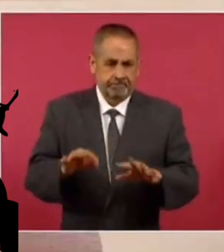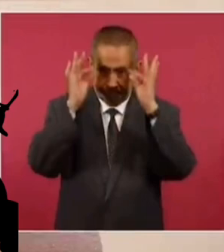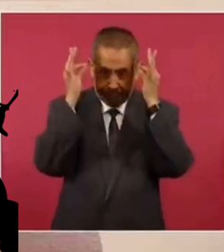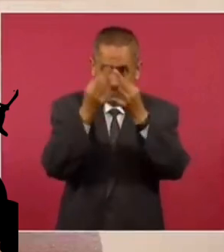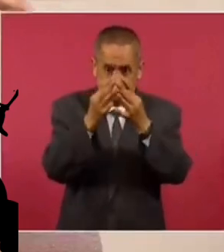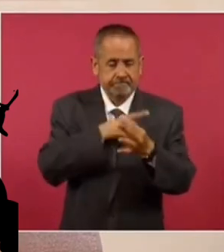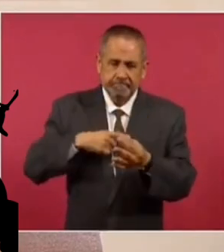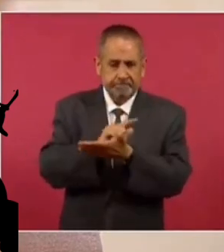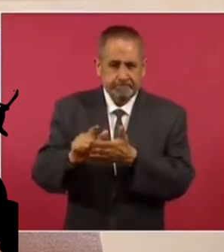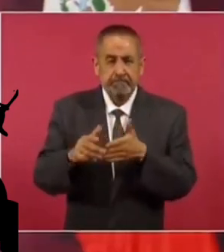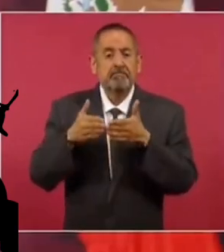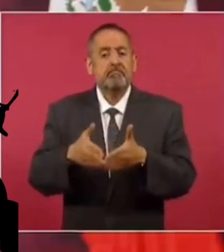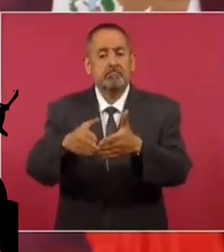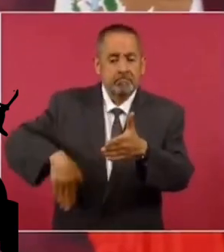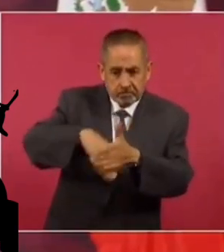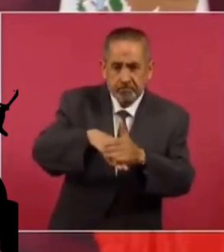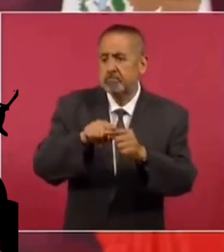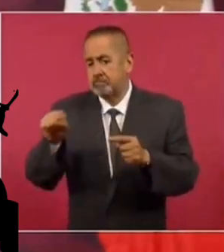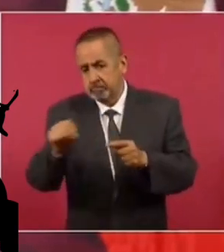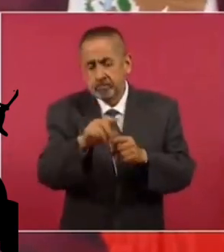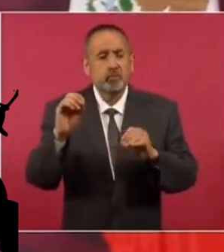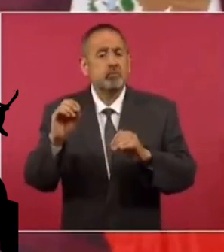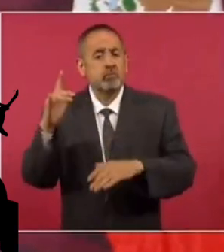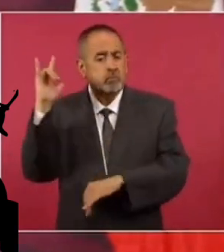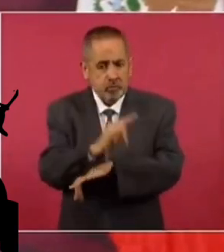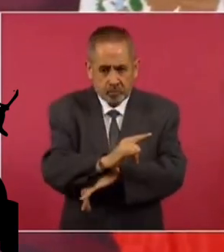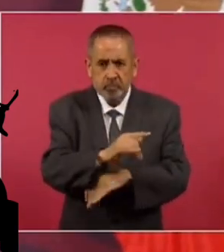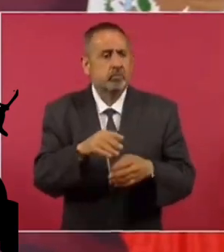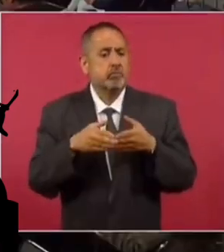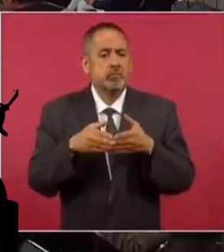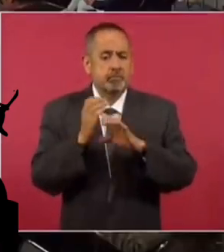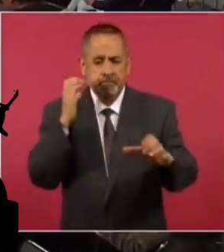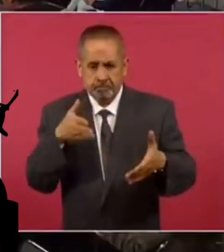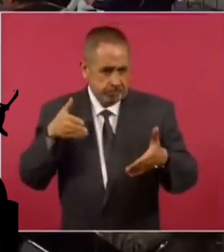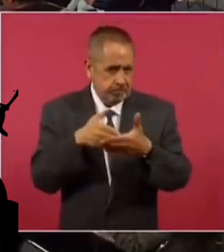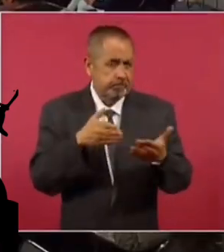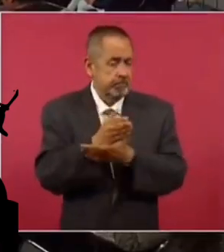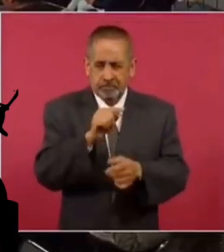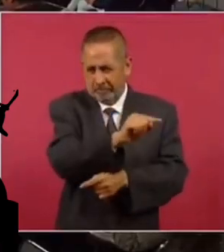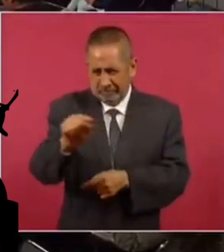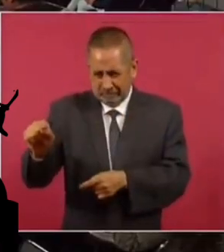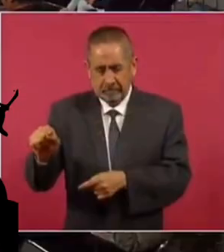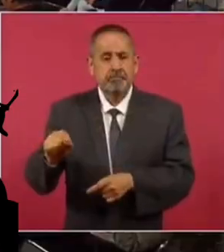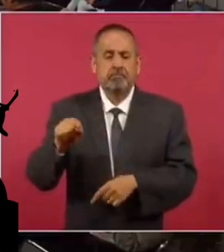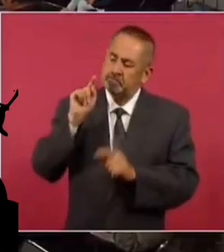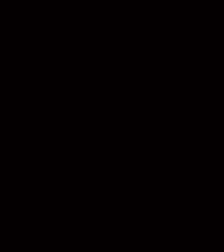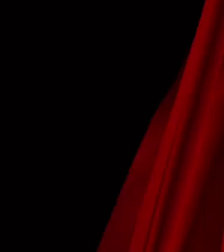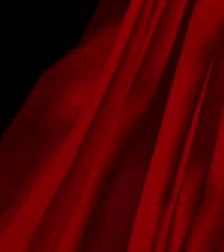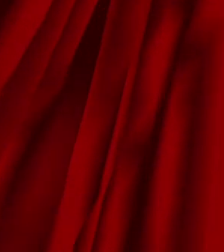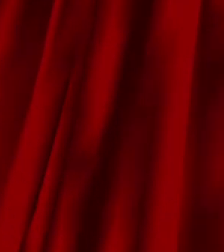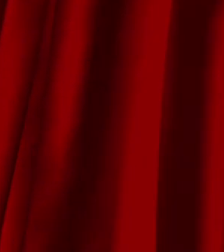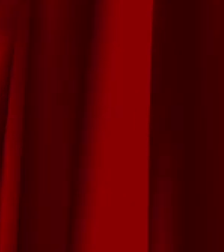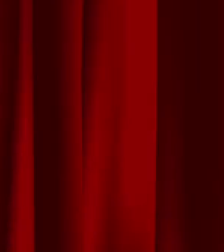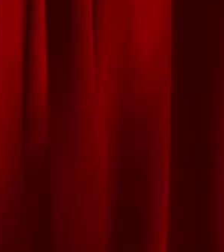aduanas de los puertos marinos, las aduanas terrestres, fronterizas, la Secretaría de la Defensa.